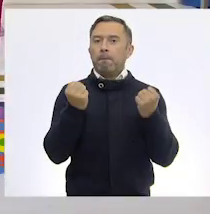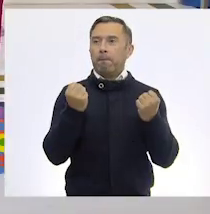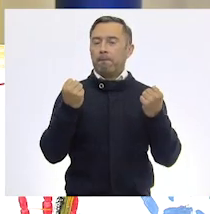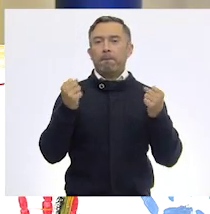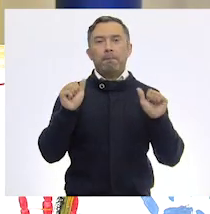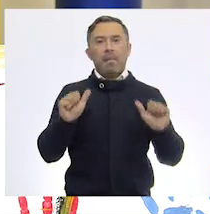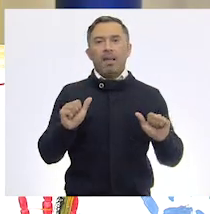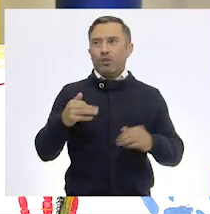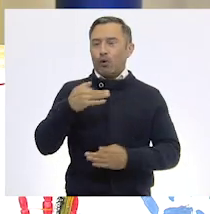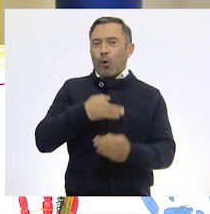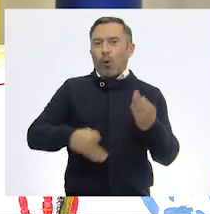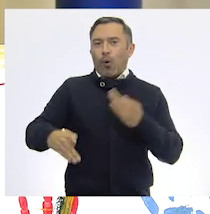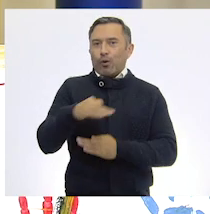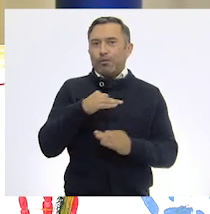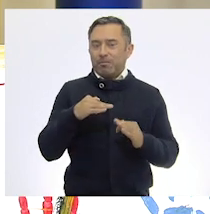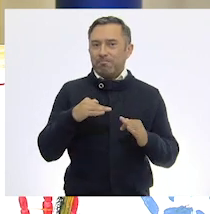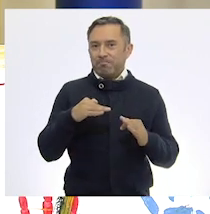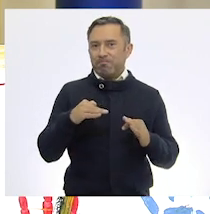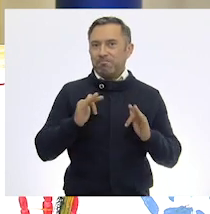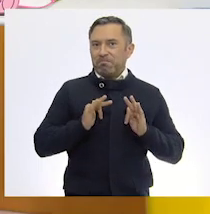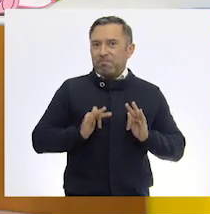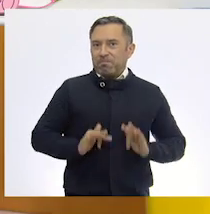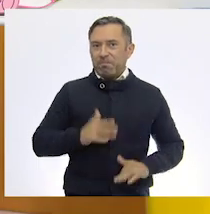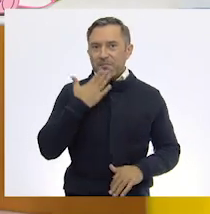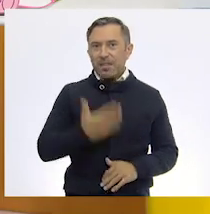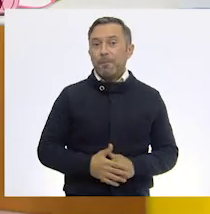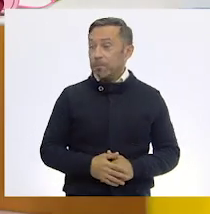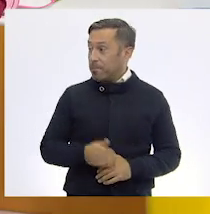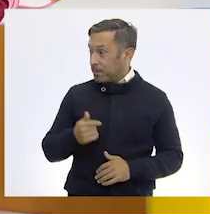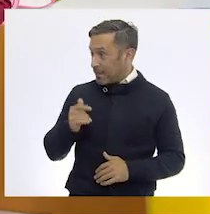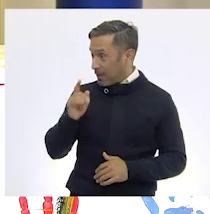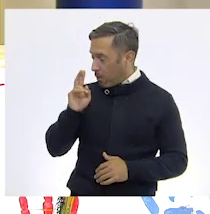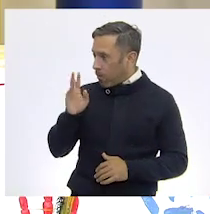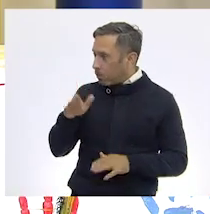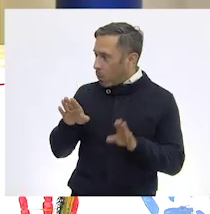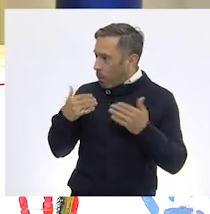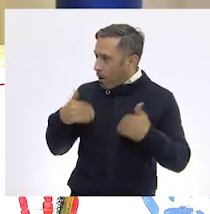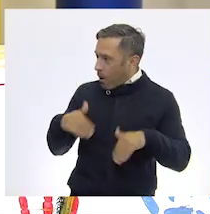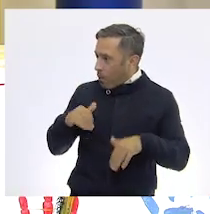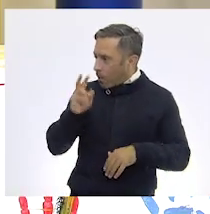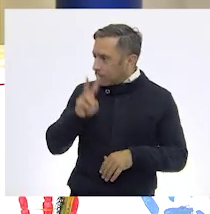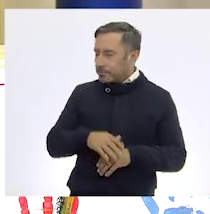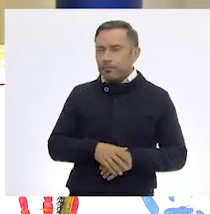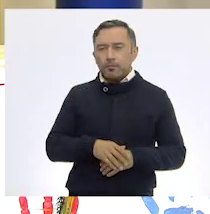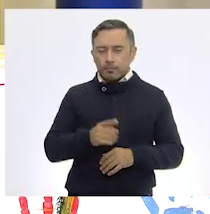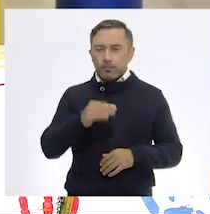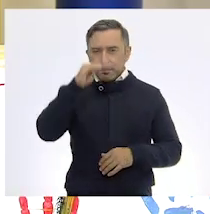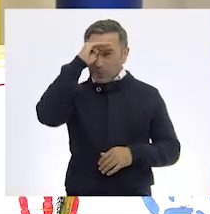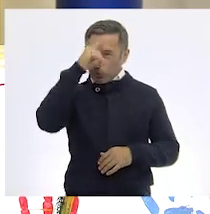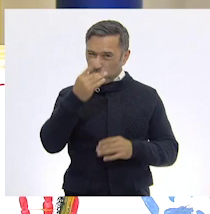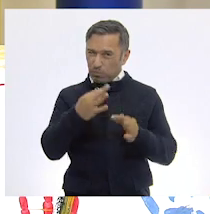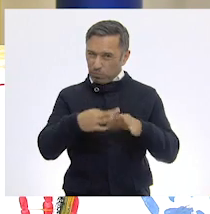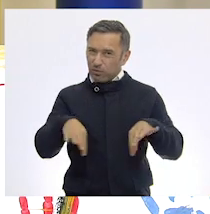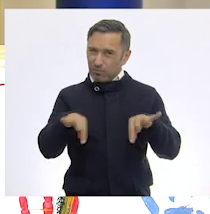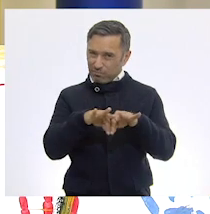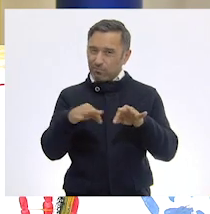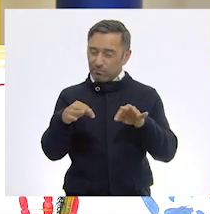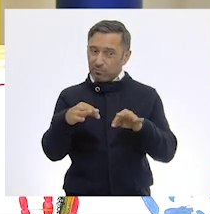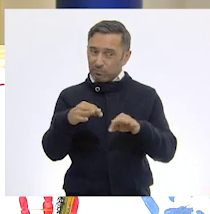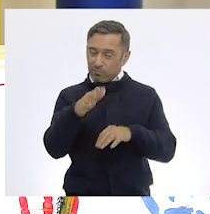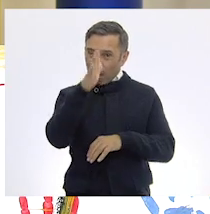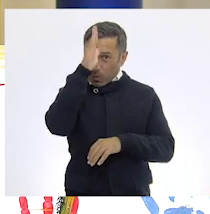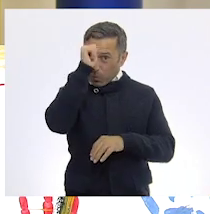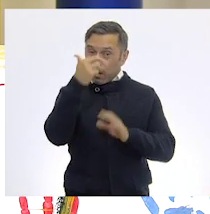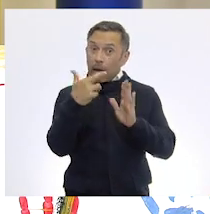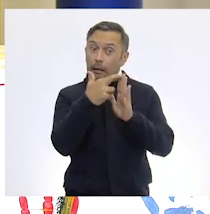¡Wow! ¿Qué opinan ahora? Bueno, yo creo que es muy importante recordar que las reglas, pues, nos